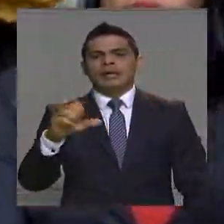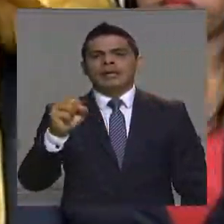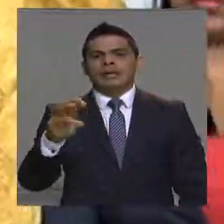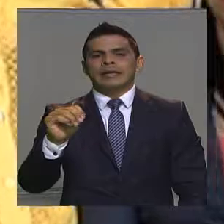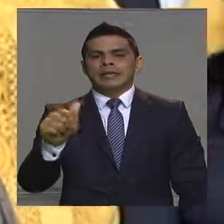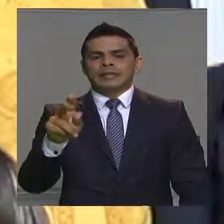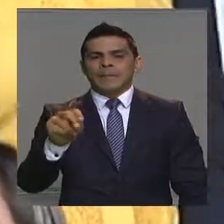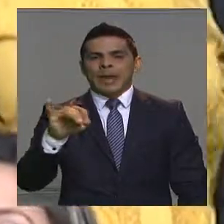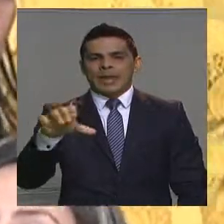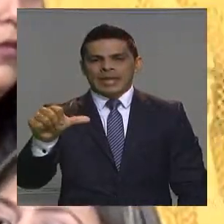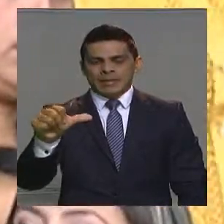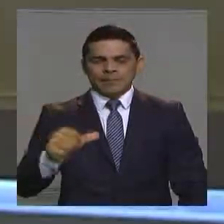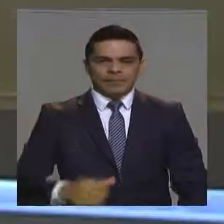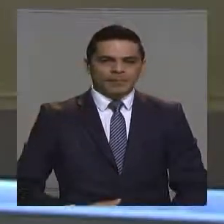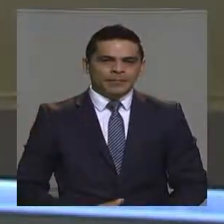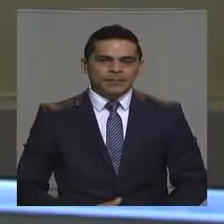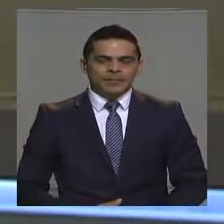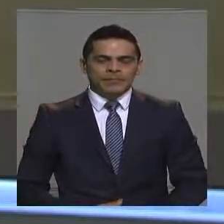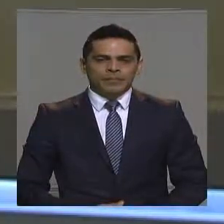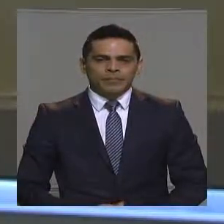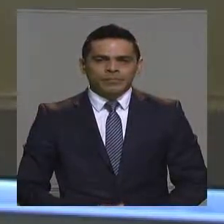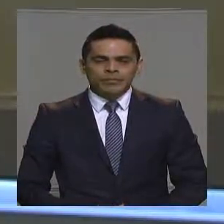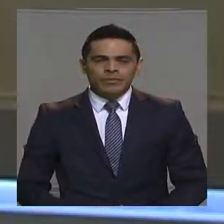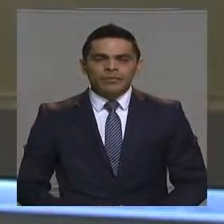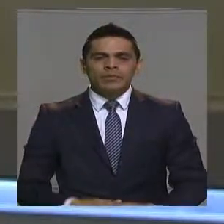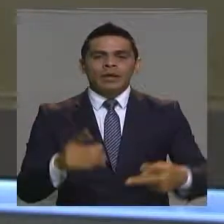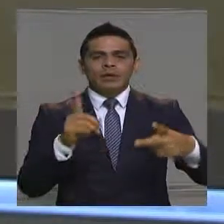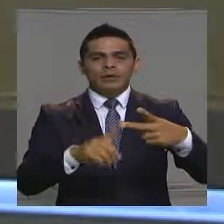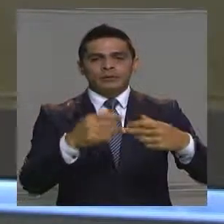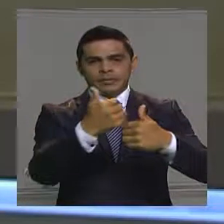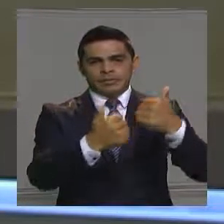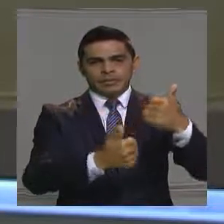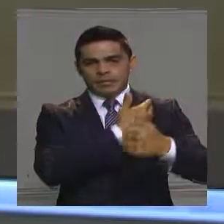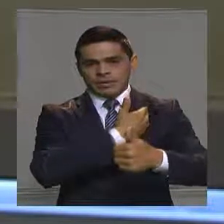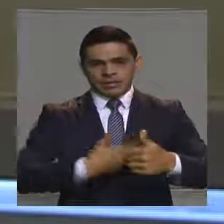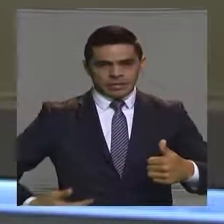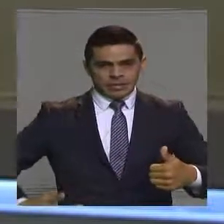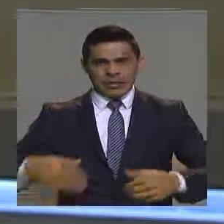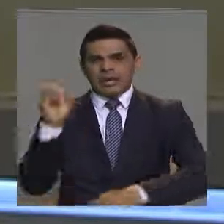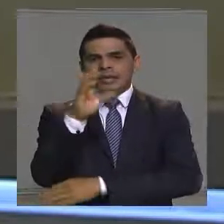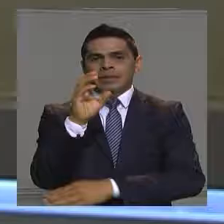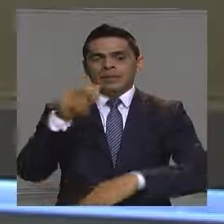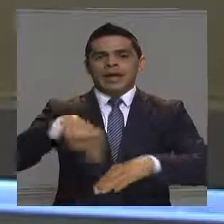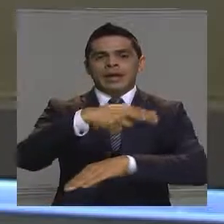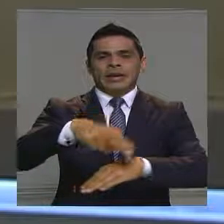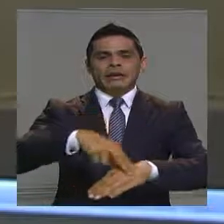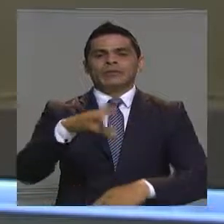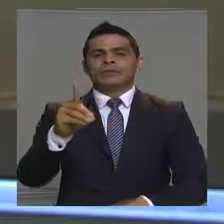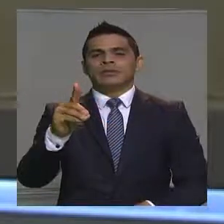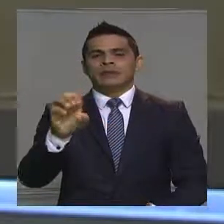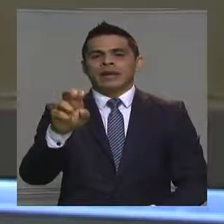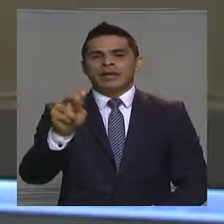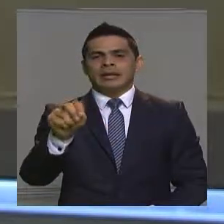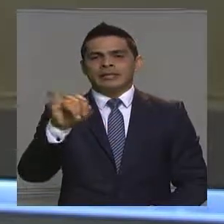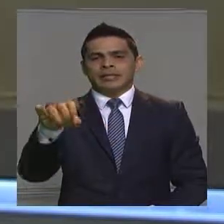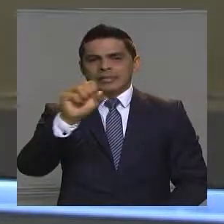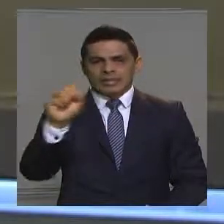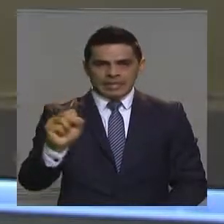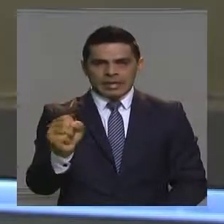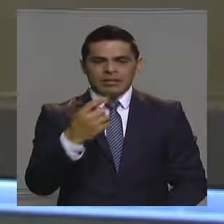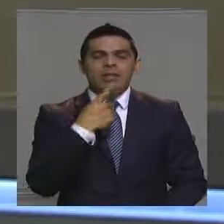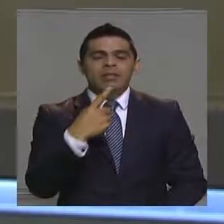Noticias, Canal I. La segunda vicepresidenta del Parlamento Legislativo, Denis Fernández, fijó posición